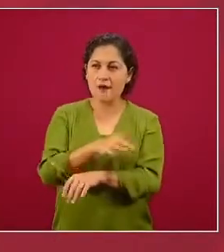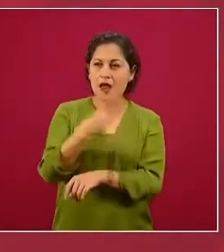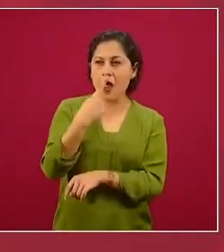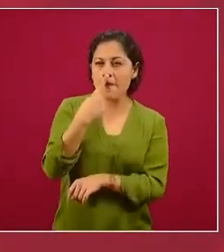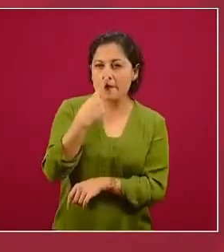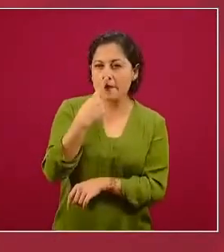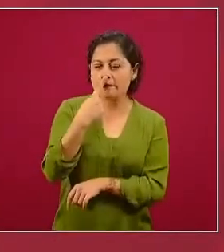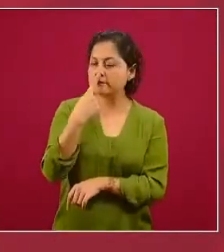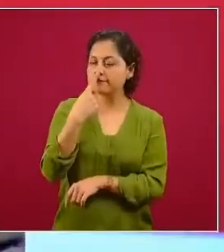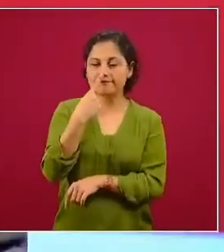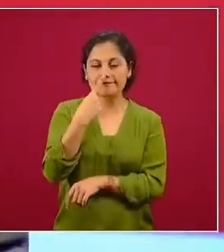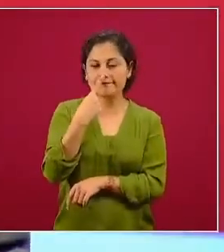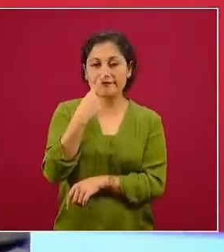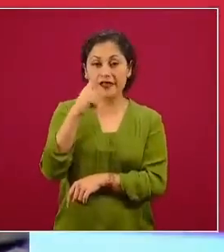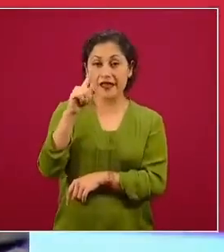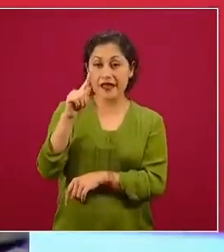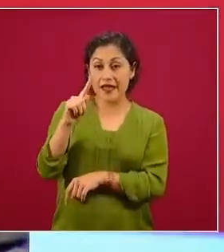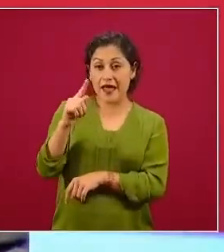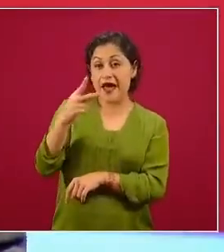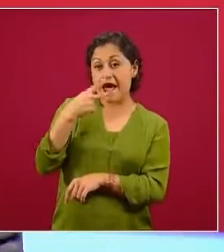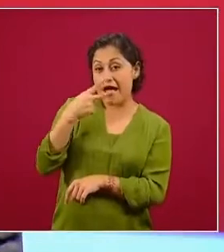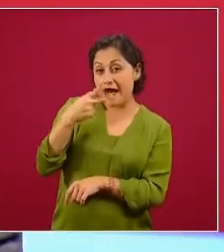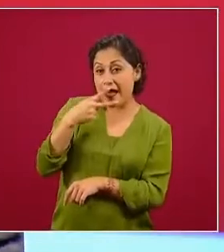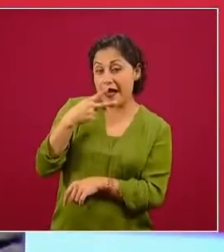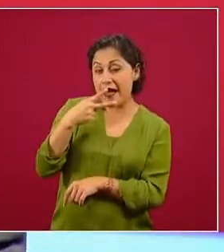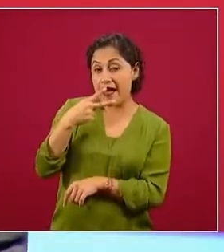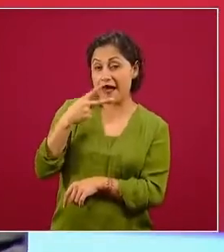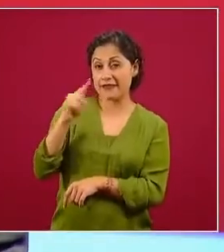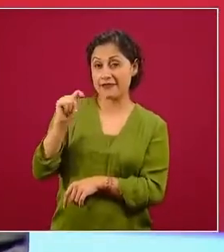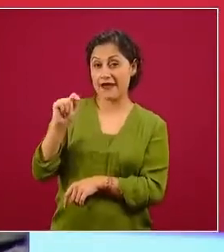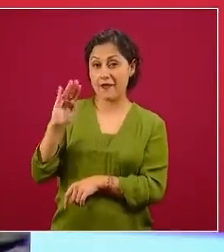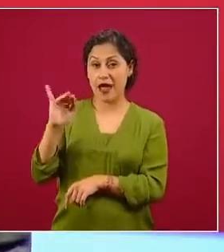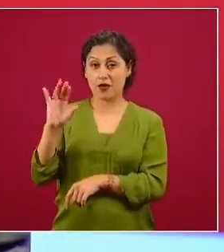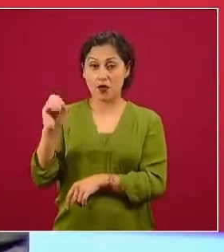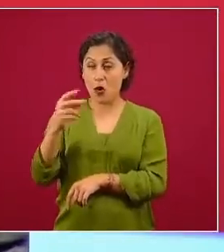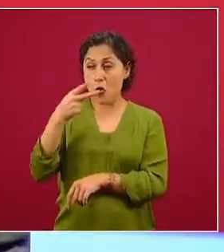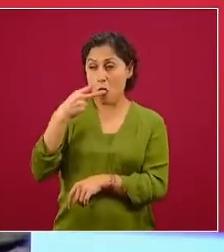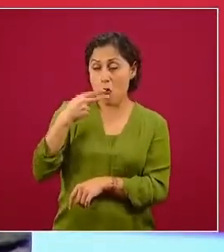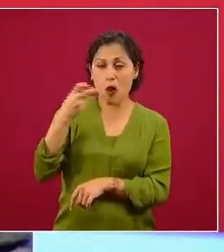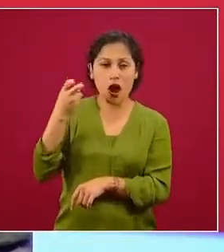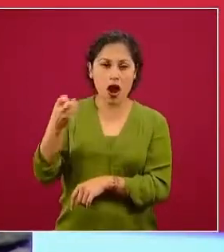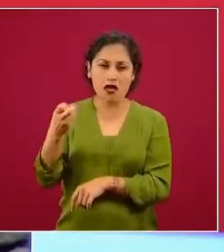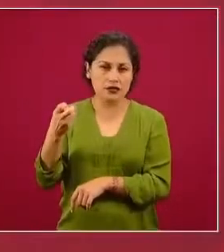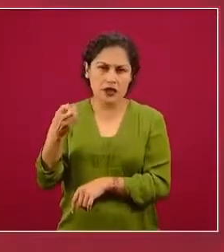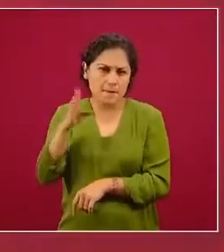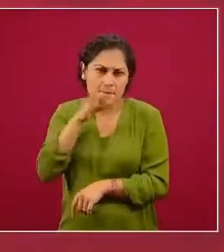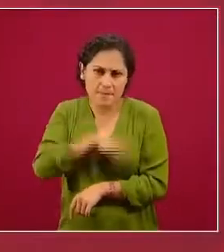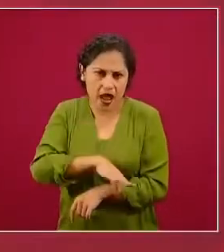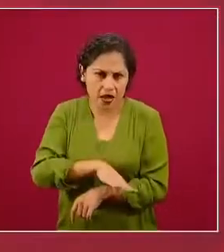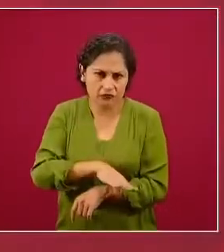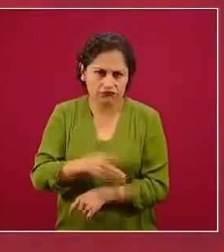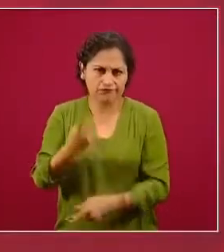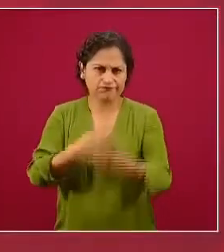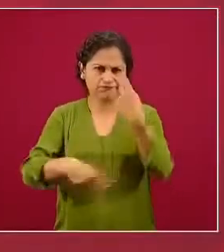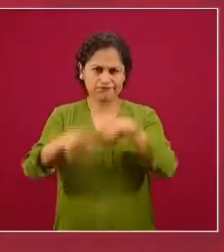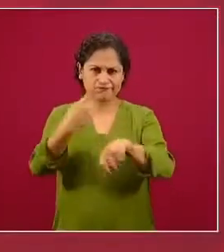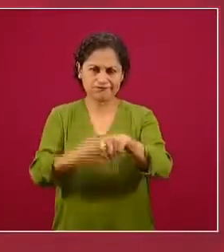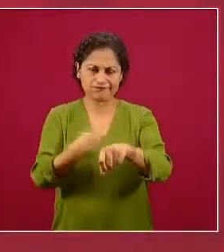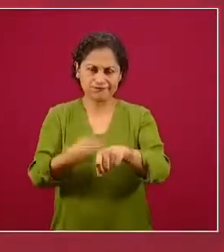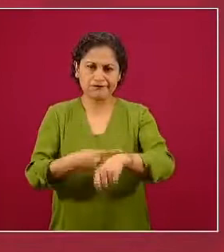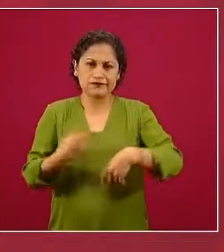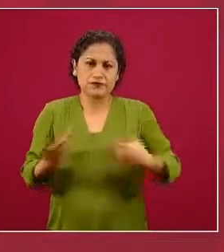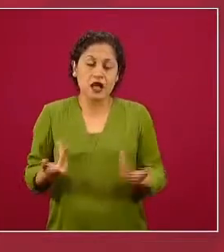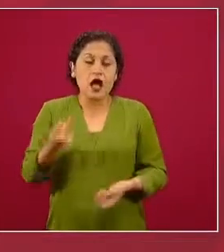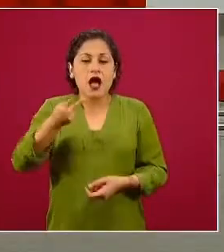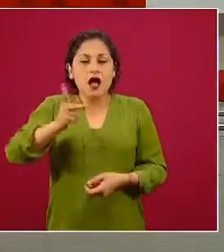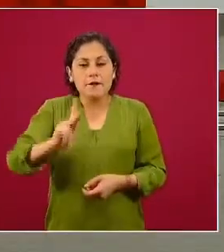El tabaco mata. Lo que pasa es que pocas veces se habla con claridad y se usan eufemismos, y entonces se dice